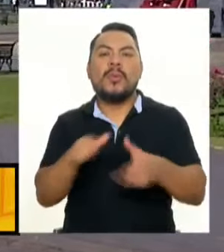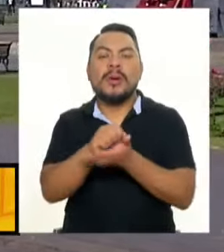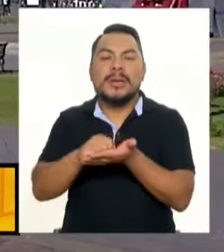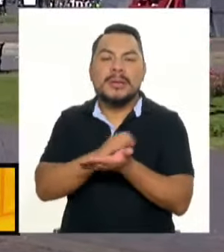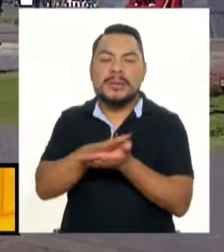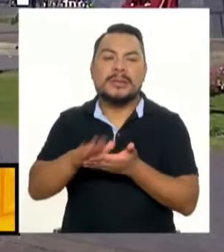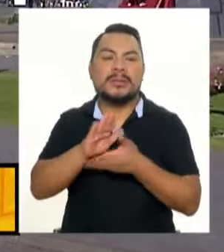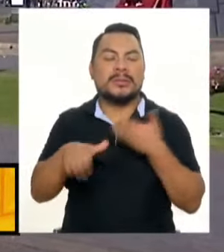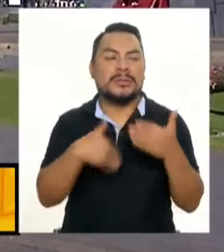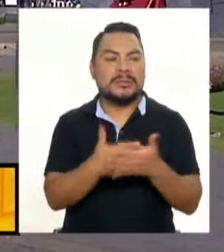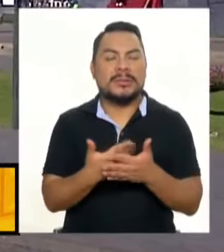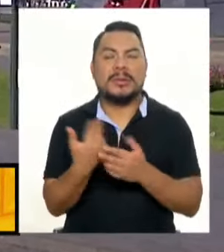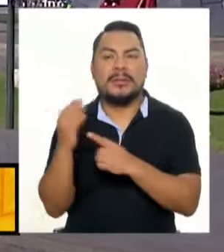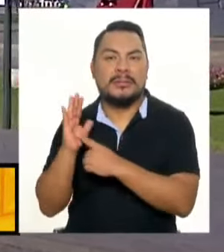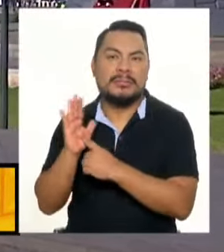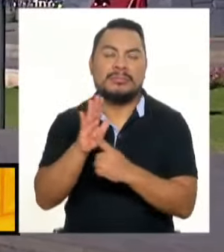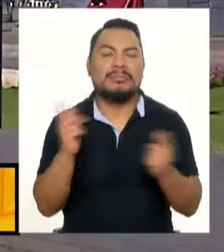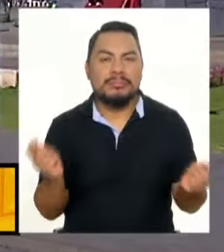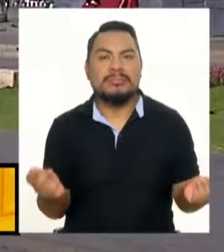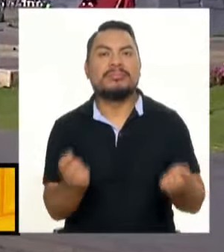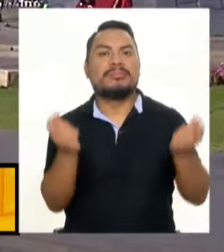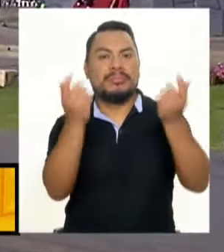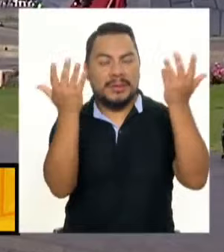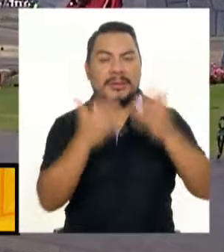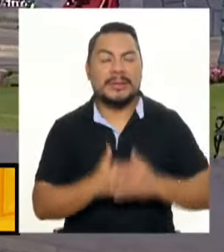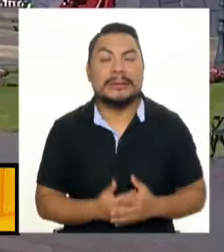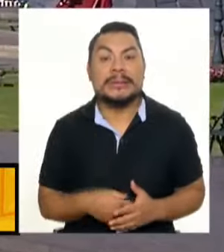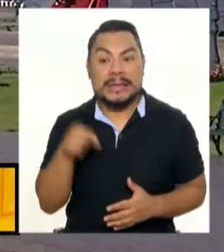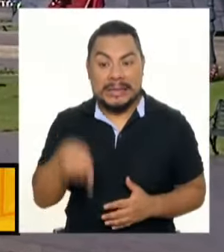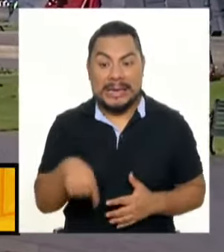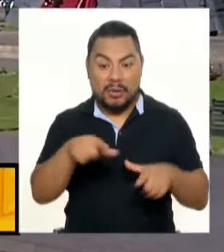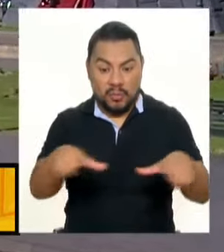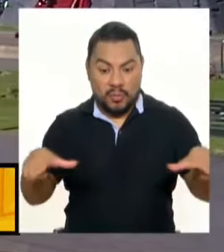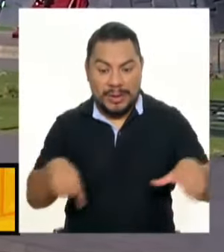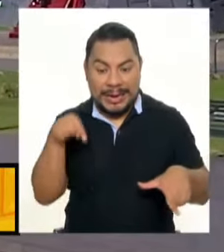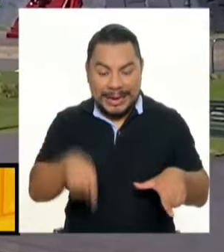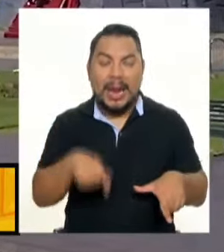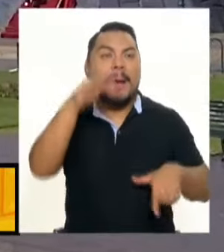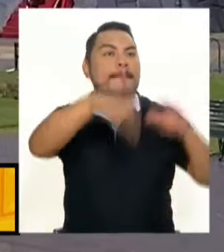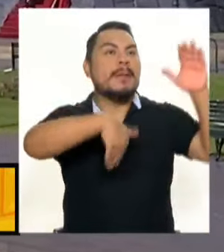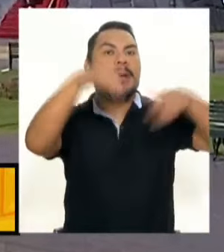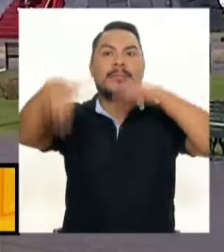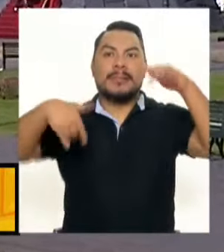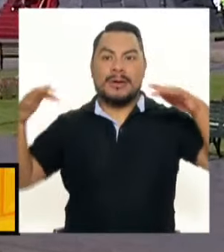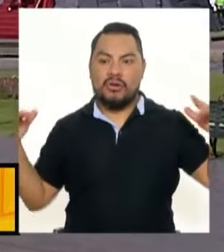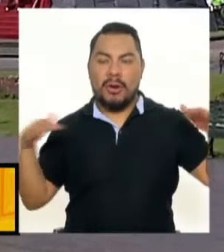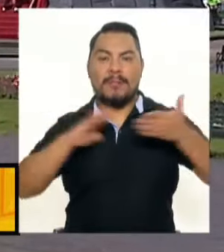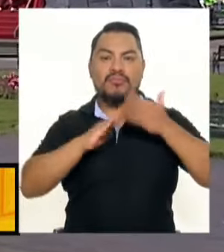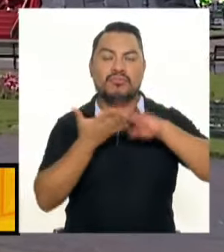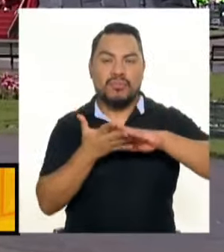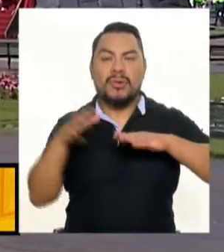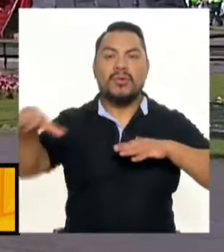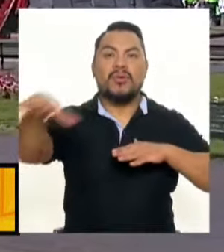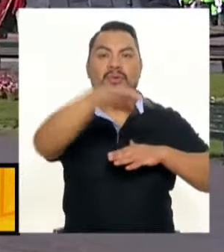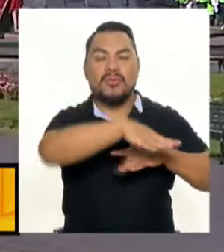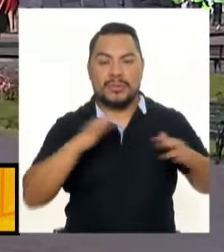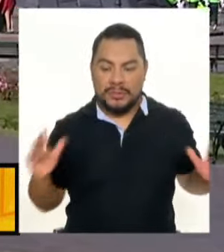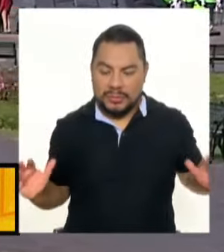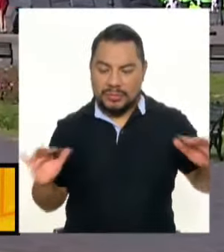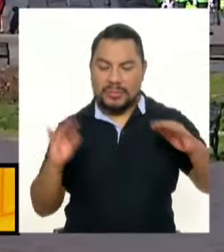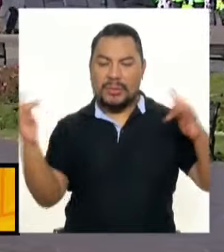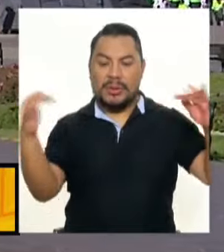toda la representación, ¿no? Entonces, este era el lugar de convocatoria para el pueblo, para todos los